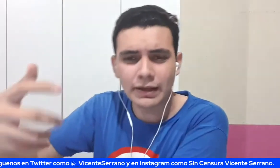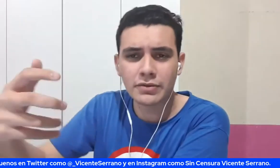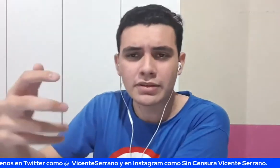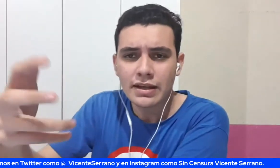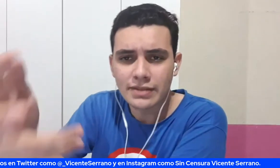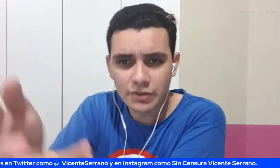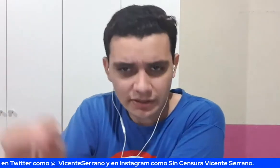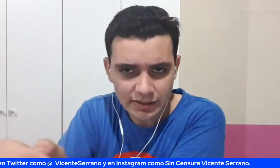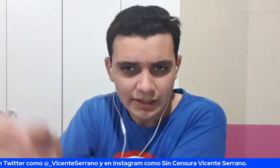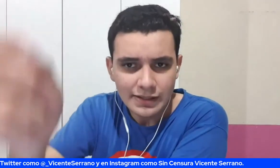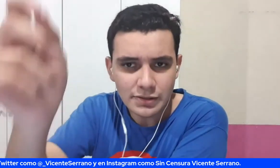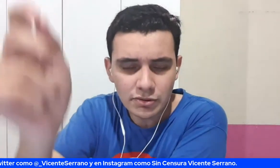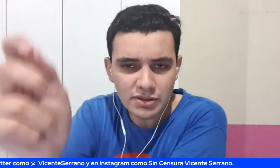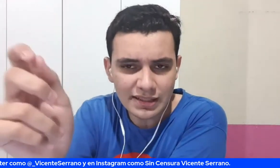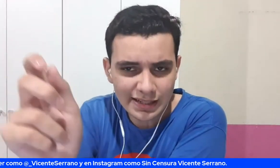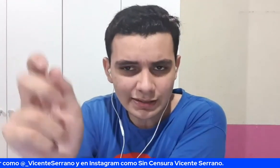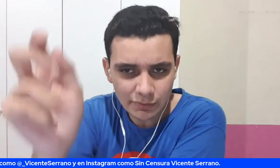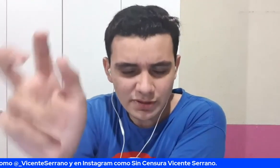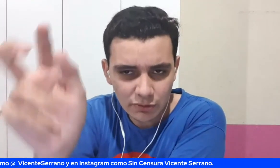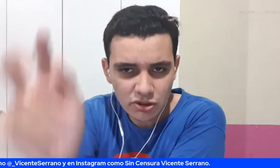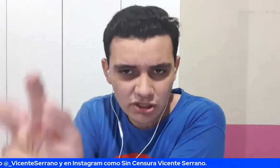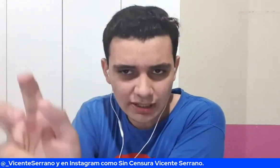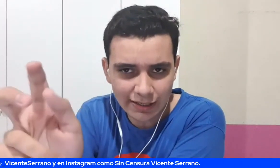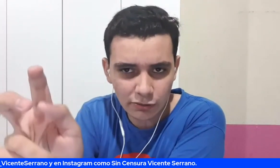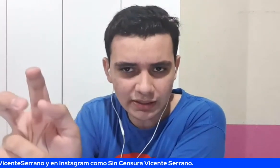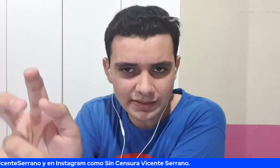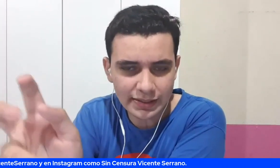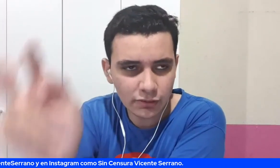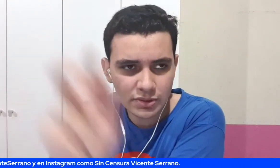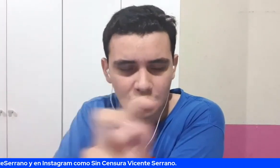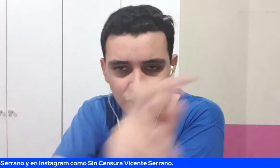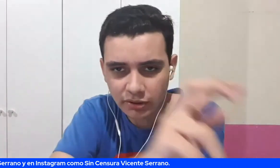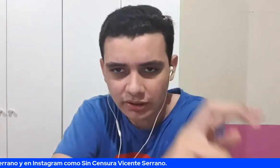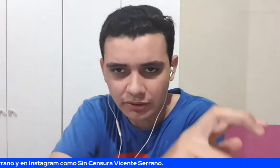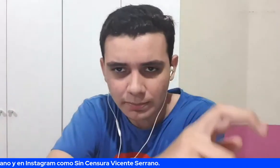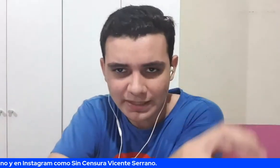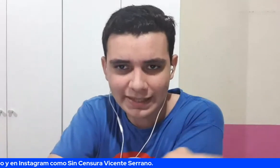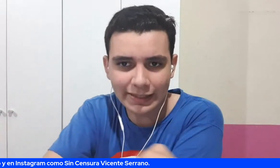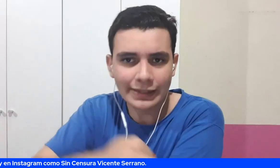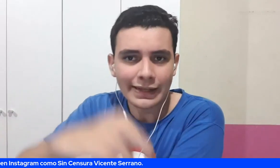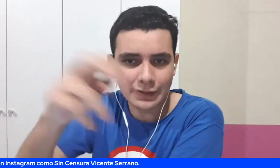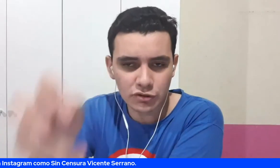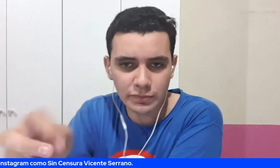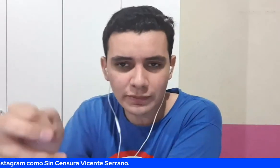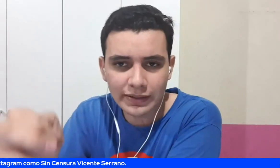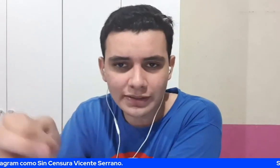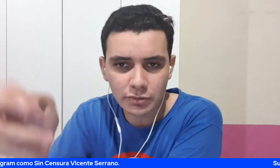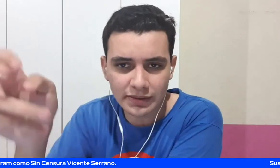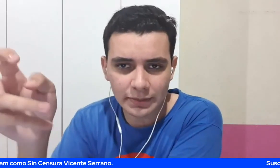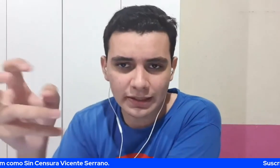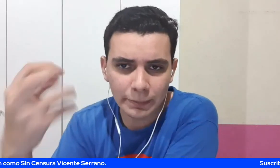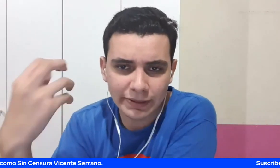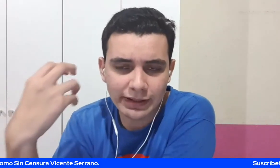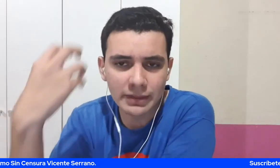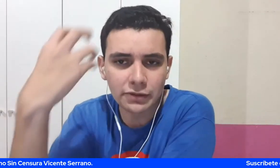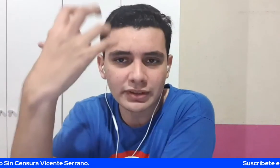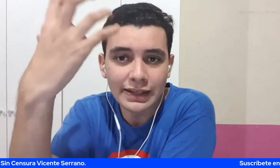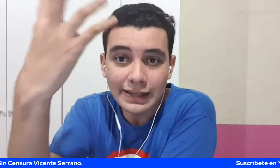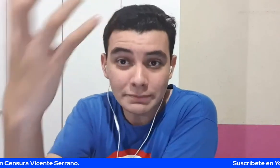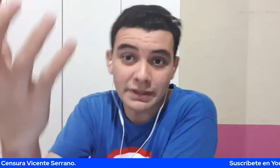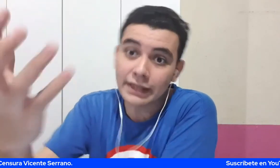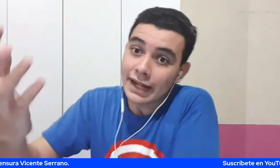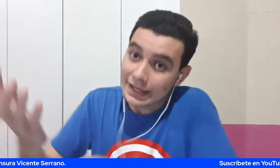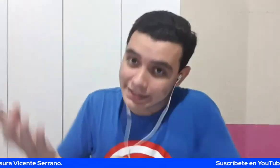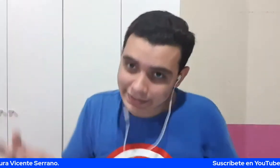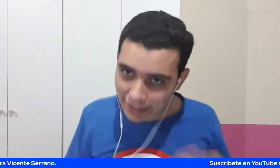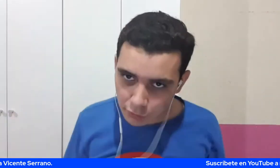era un muy buen negocio. Y el juguetrón, como le llamen a todas estas deformaciones y